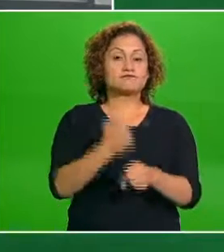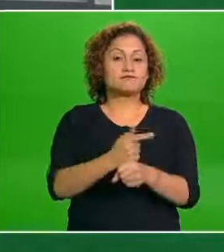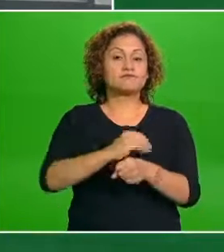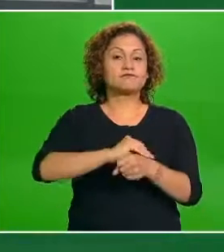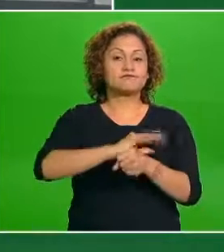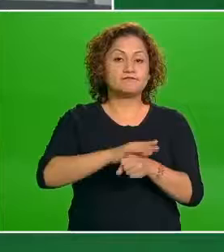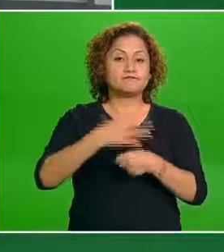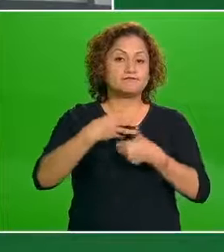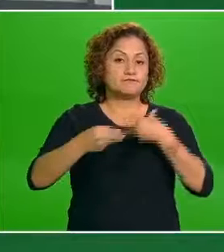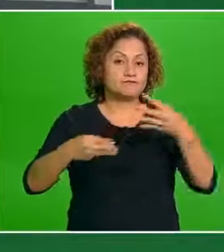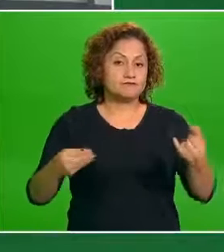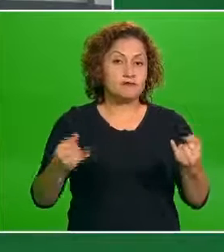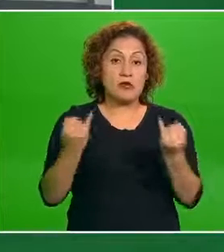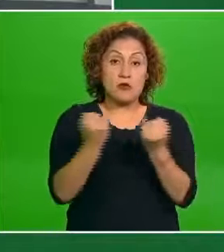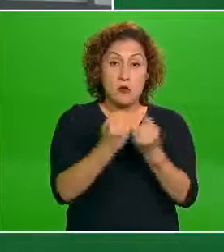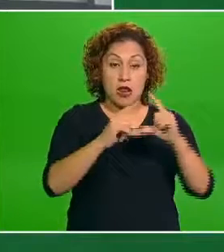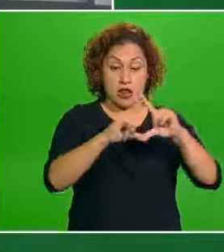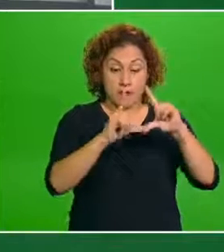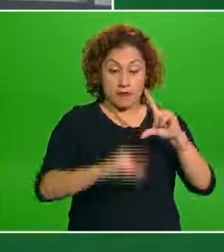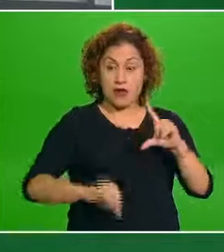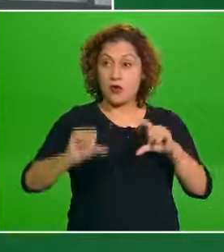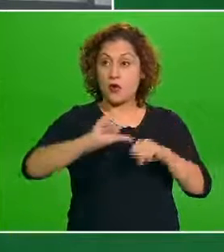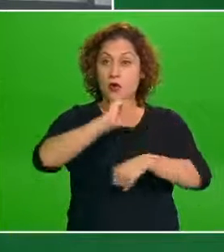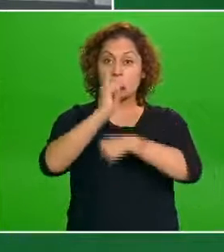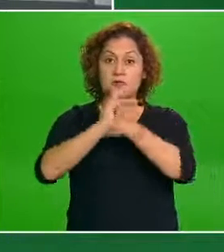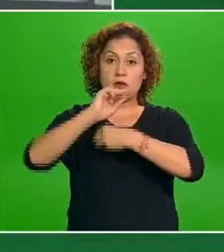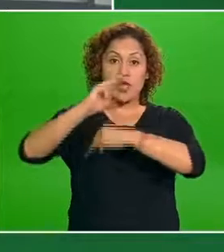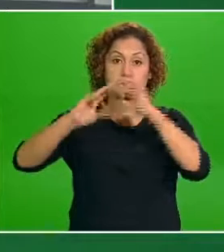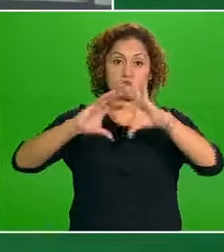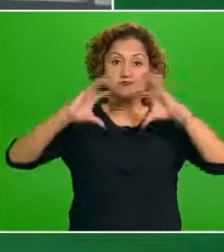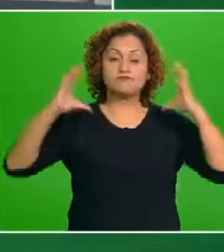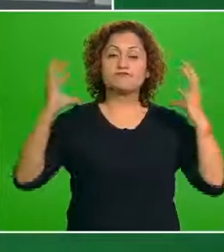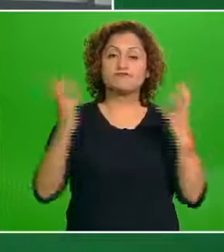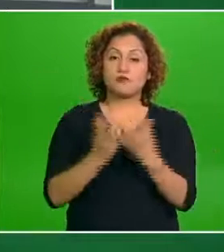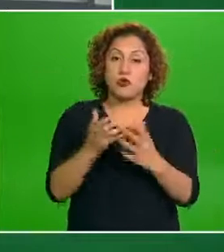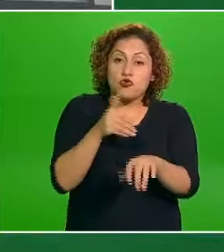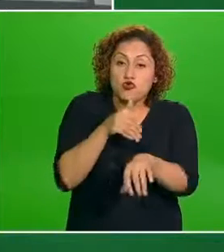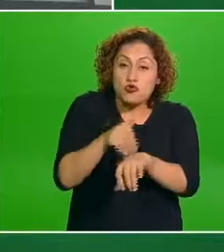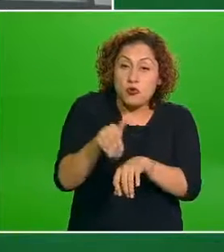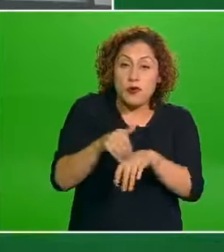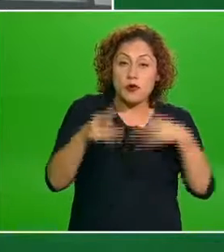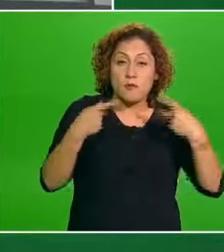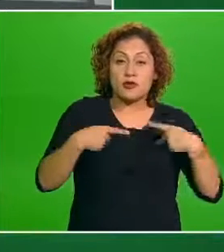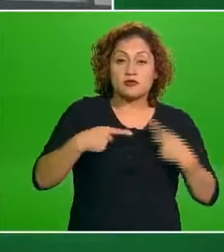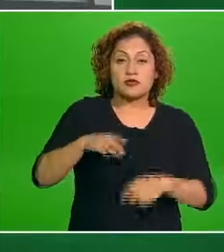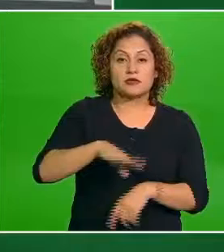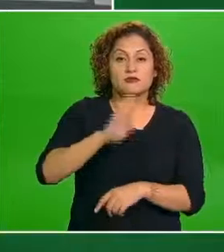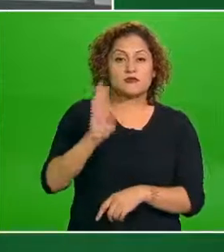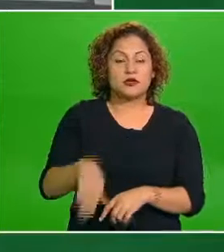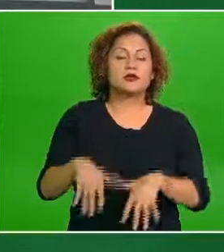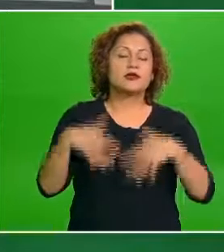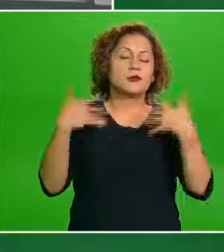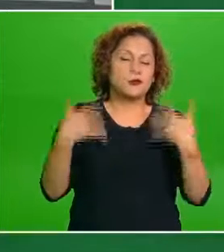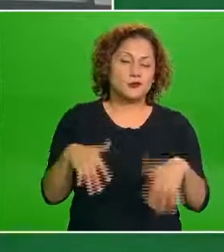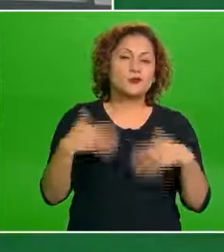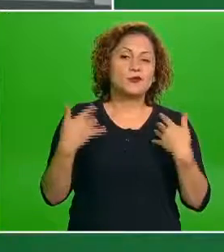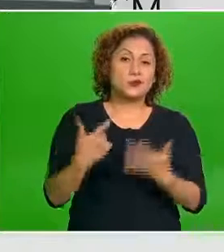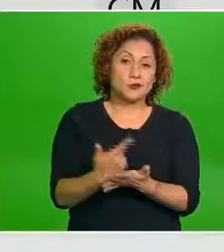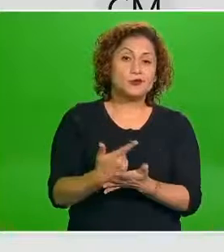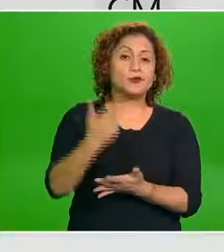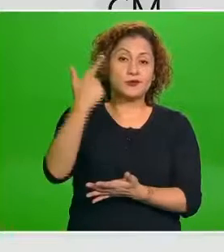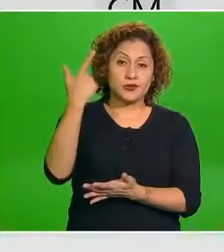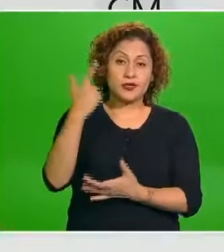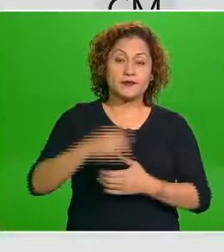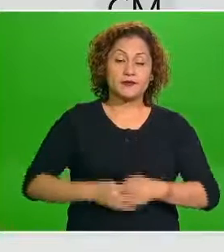para México, sino para todo el mundo, hubo un número y ha habido un número muy importante de personas que han perdido la vida